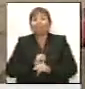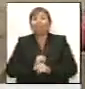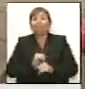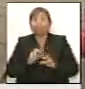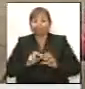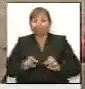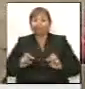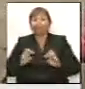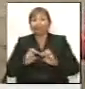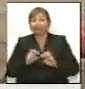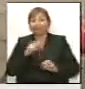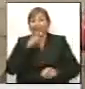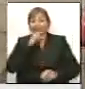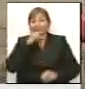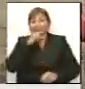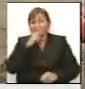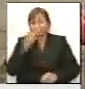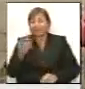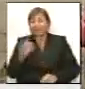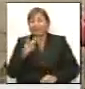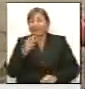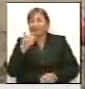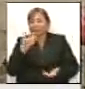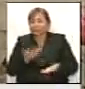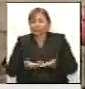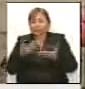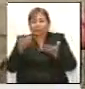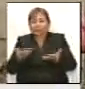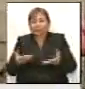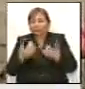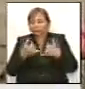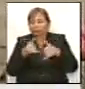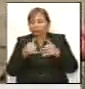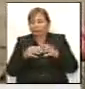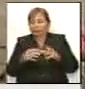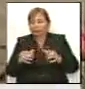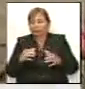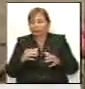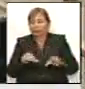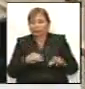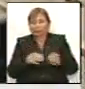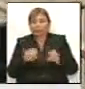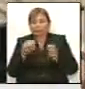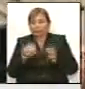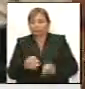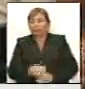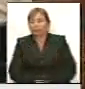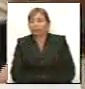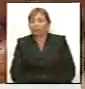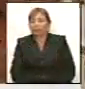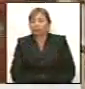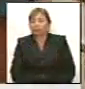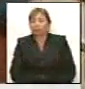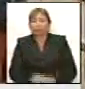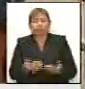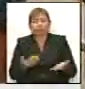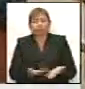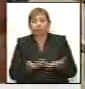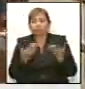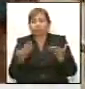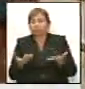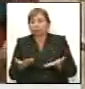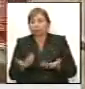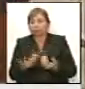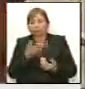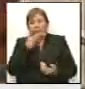parlamentaria aseguró que el esfuerzo por entregar las villas deportivas, polideportivos y centros de alto rendimiento se encuentran encaminados para ofrecer